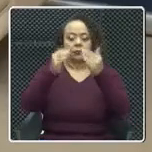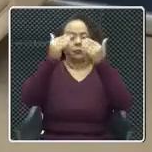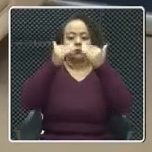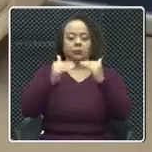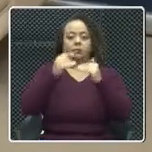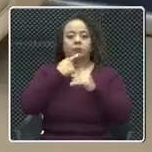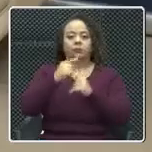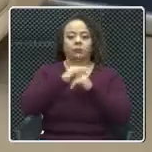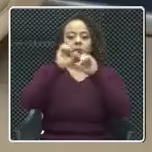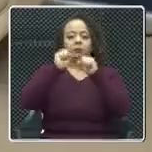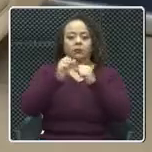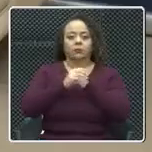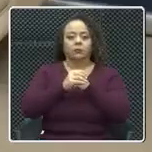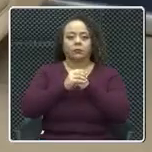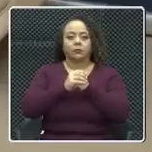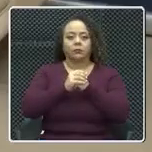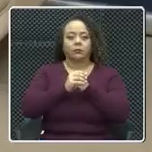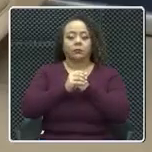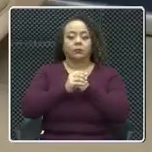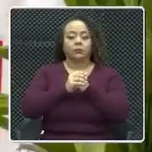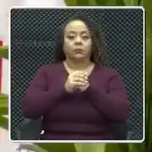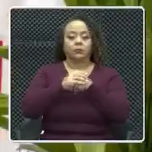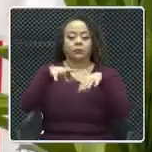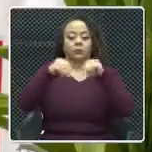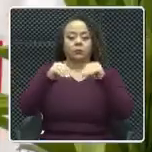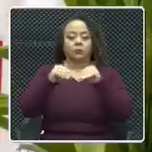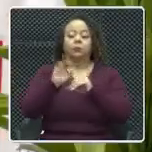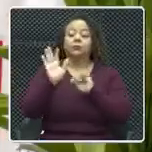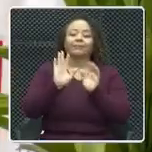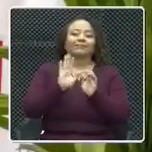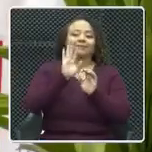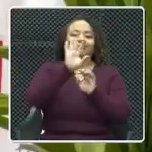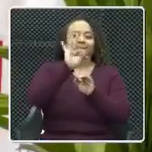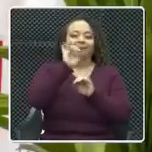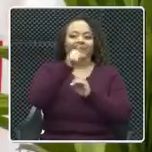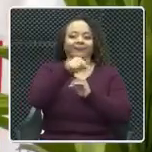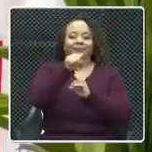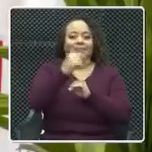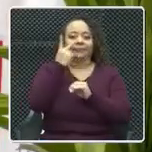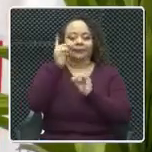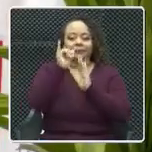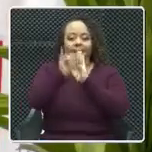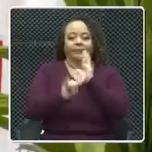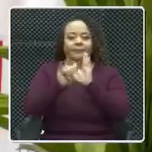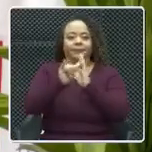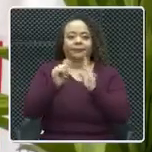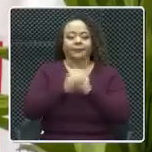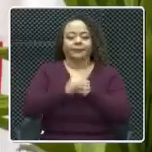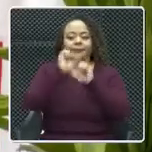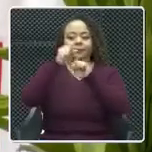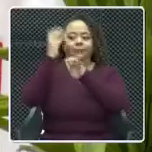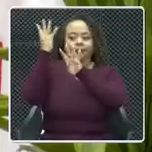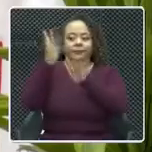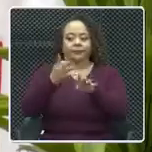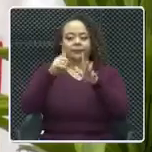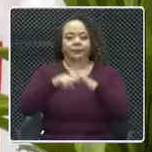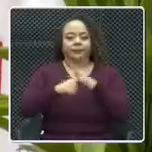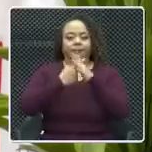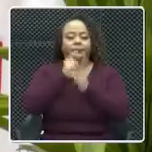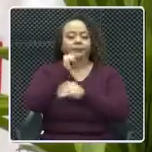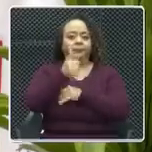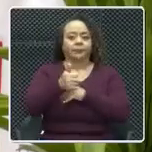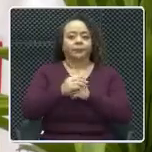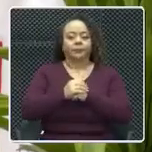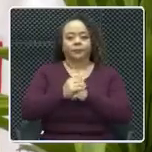nos dice, ¿podría pasar esta grabación al correo? Evelyn, más bien le invitamos a que visite nuestro canal de YouTube, donde lo va a poder descargar a partir del día